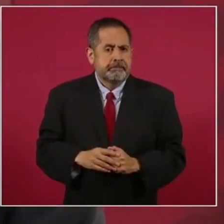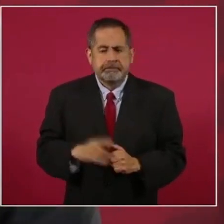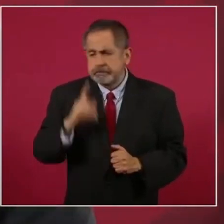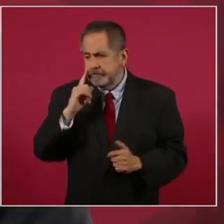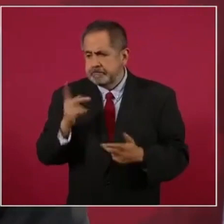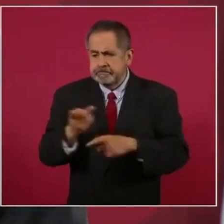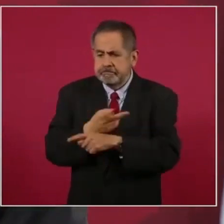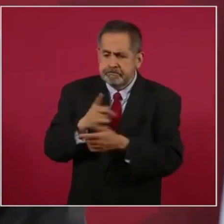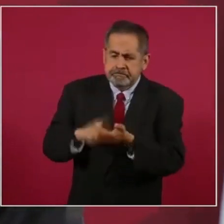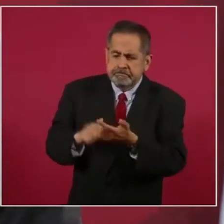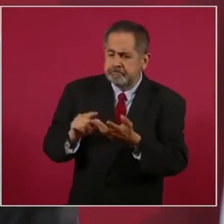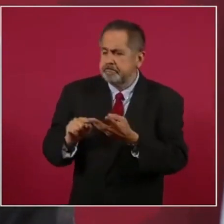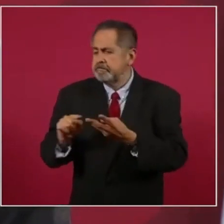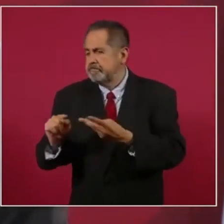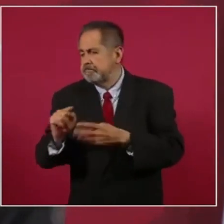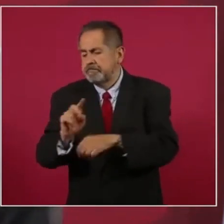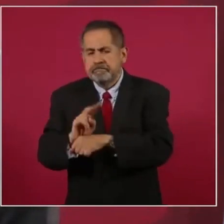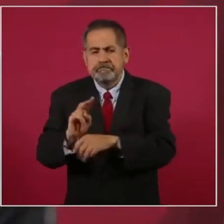supervisar